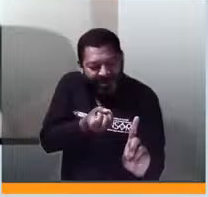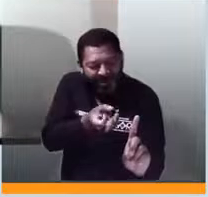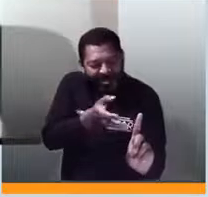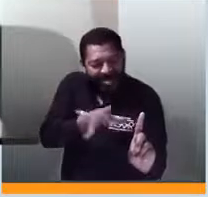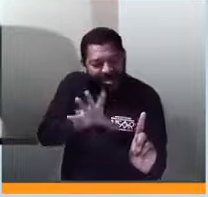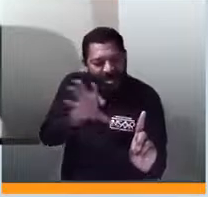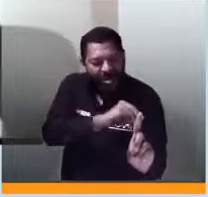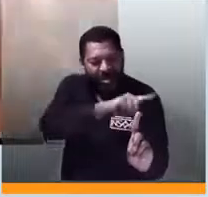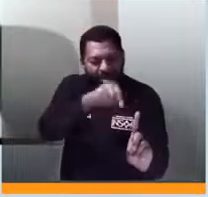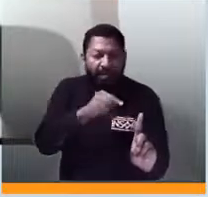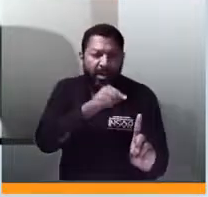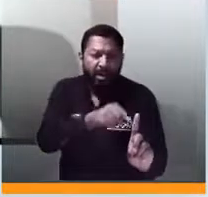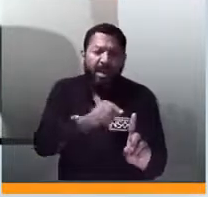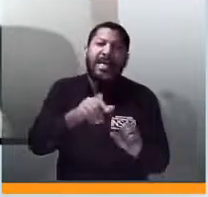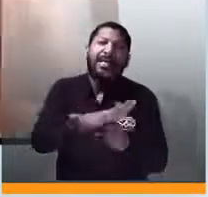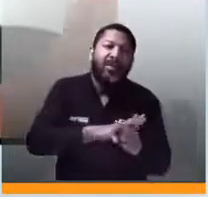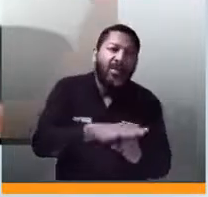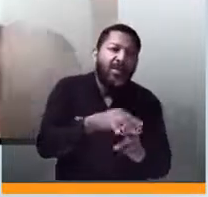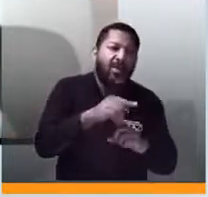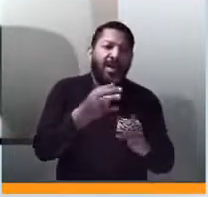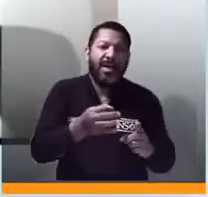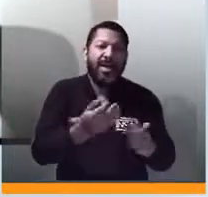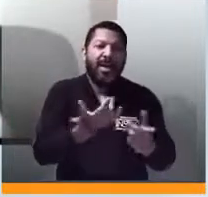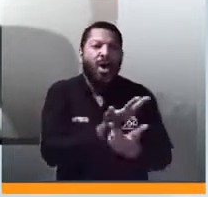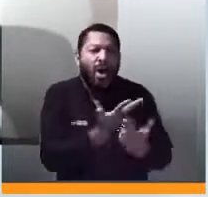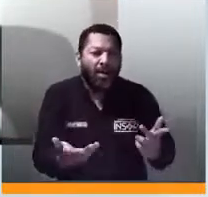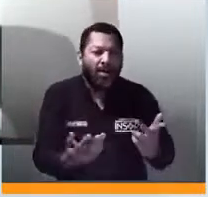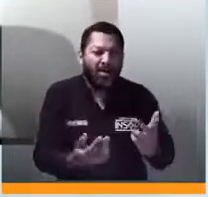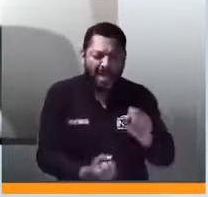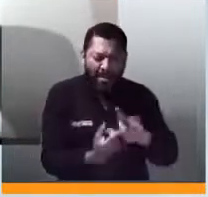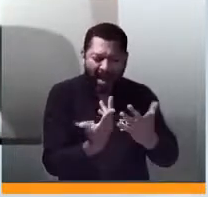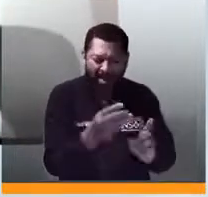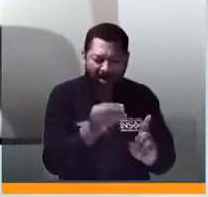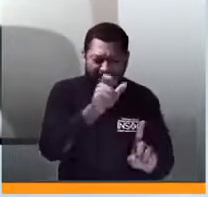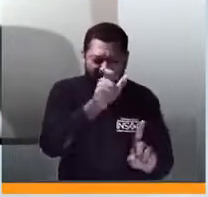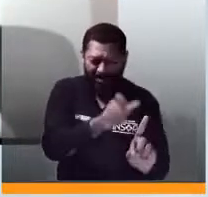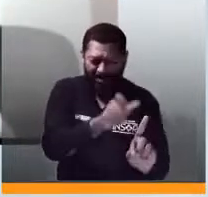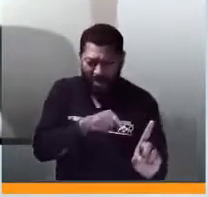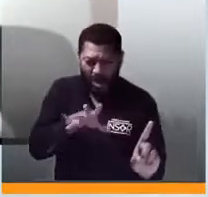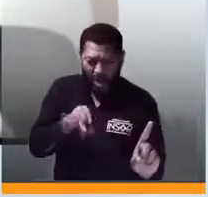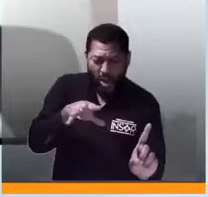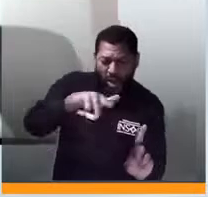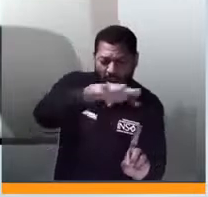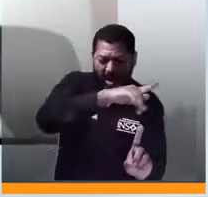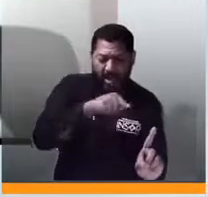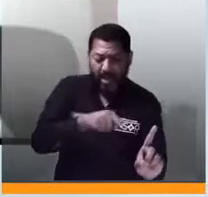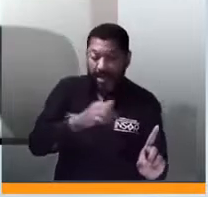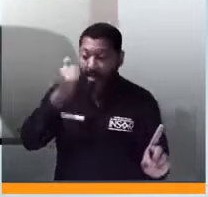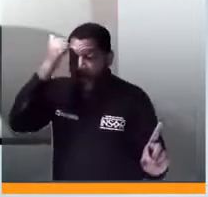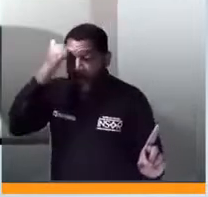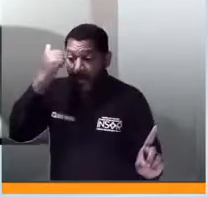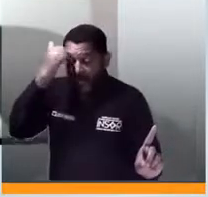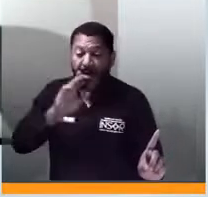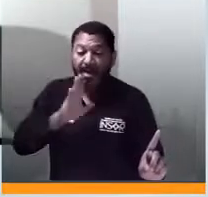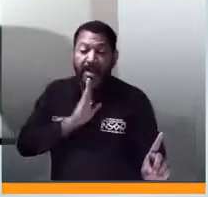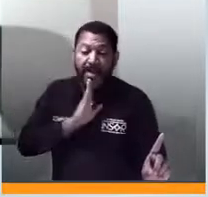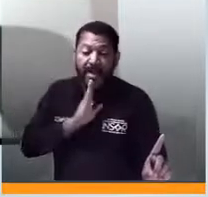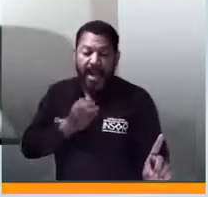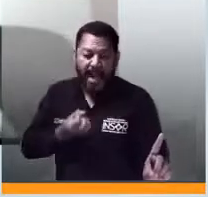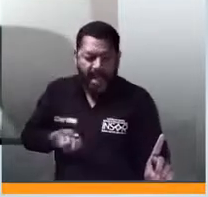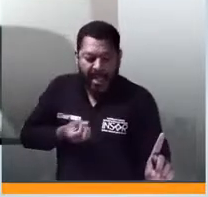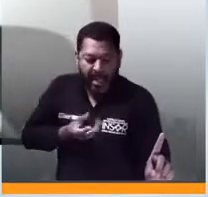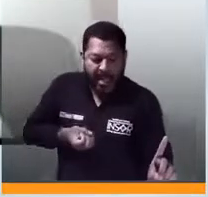sus situaciones, realidades, complejidades, y creo que ustedes se convierten en esos grandes